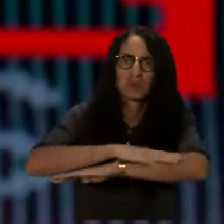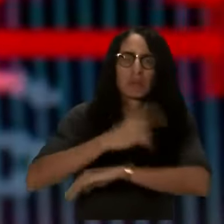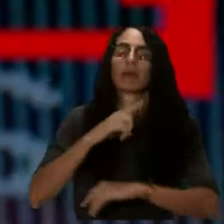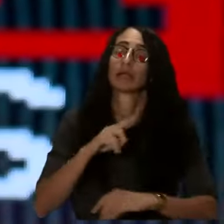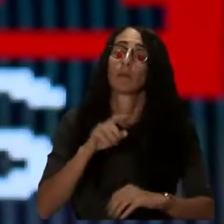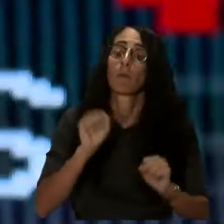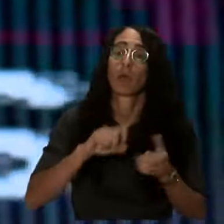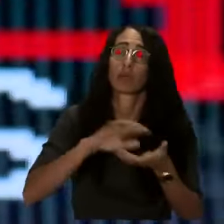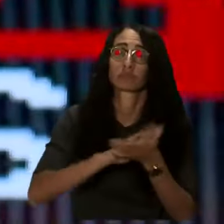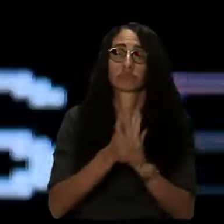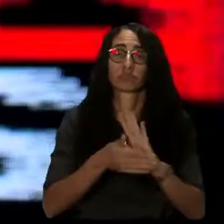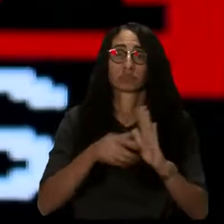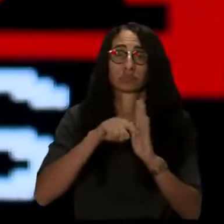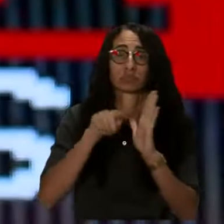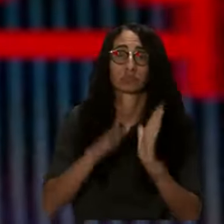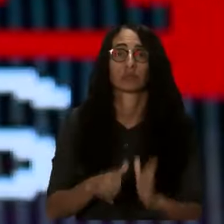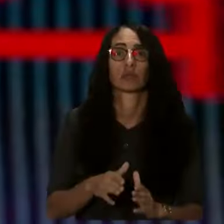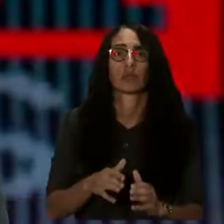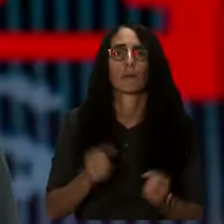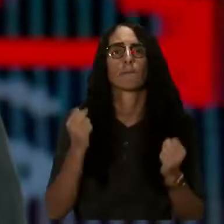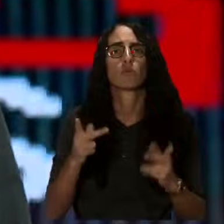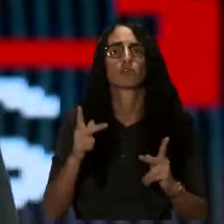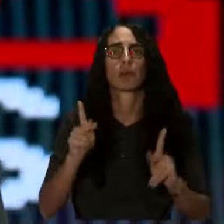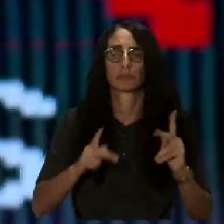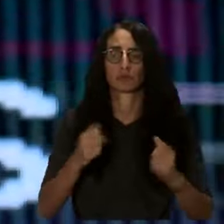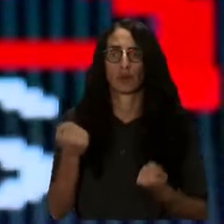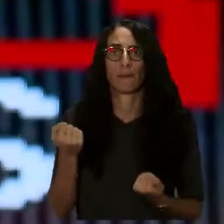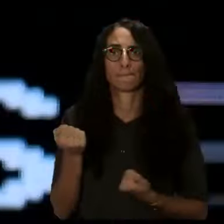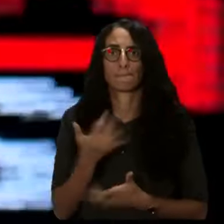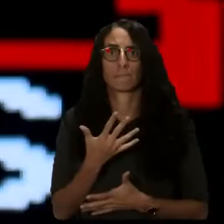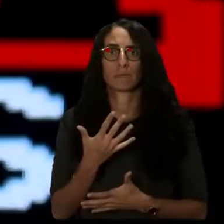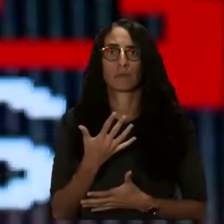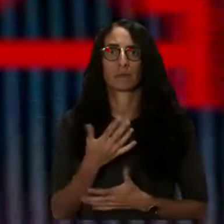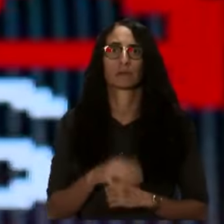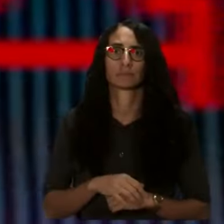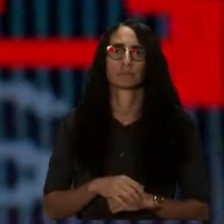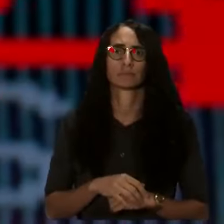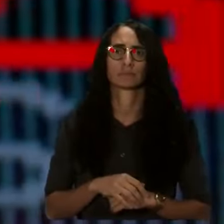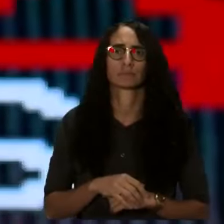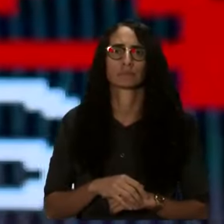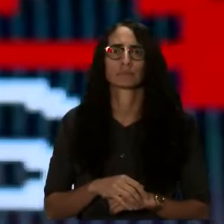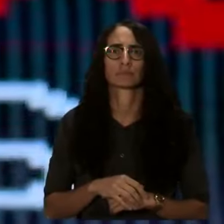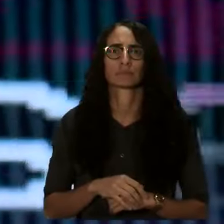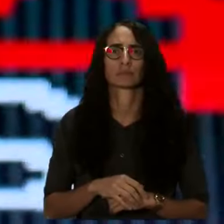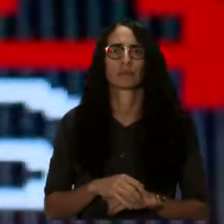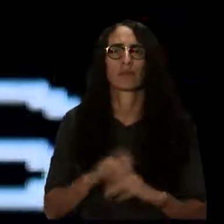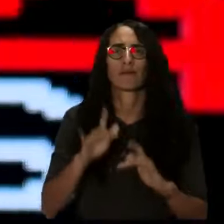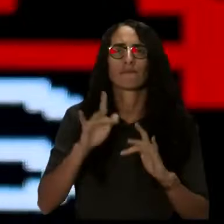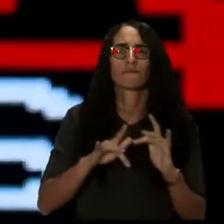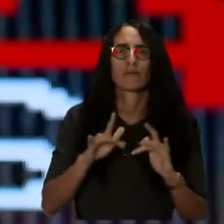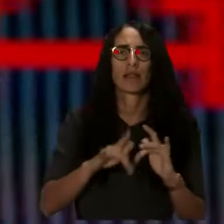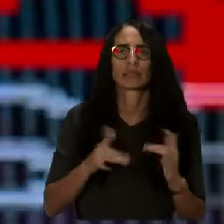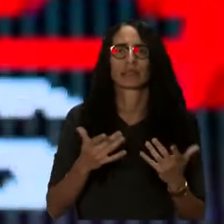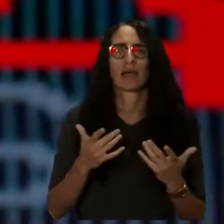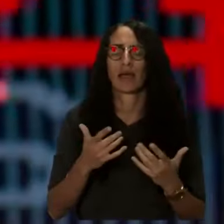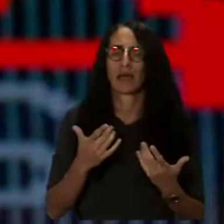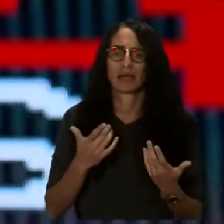estrangulada el terror que vive a manos de ese agresor es indescriptible o sea eh la falta de oxígeno esa